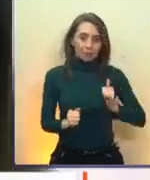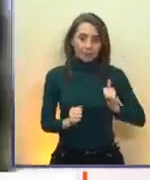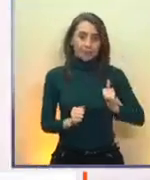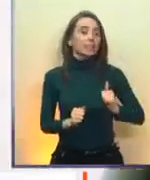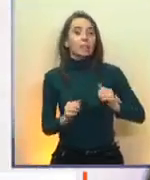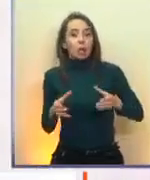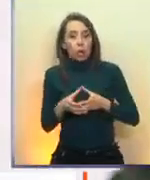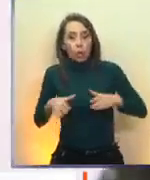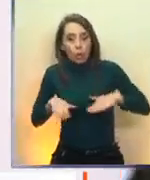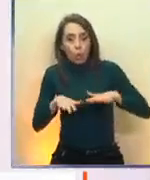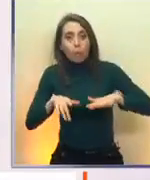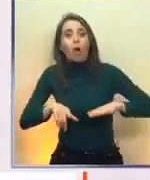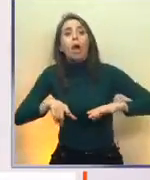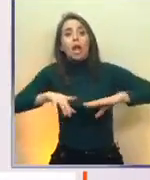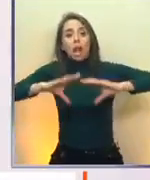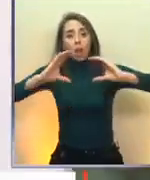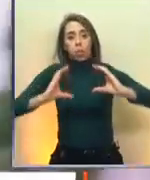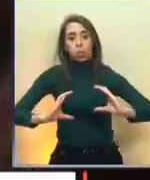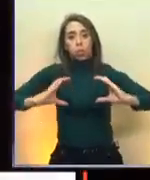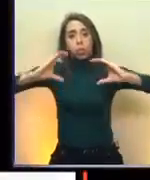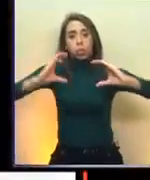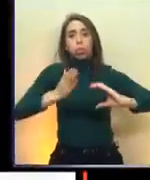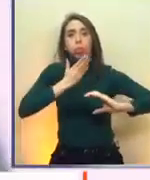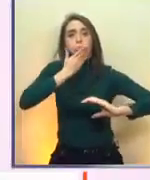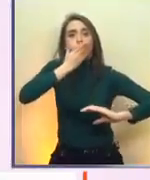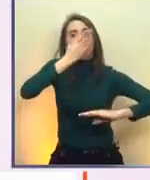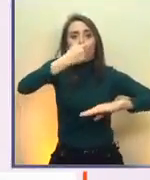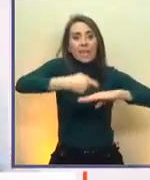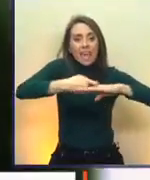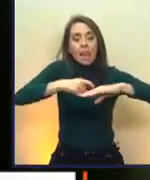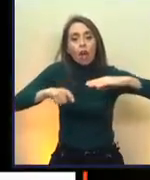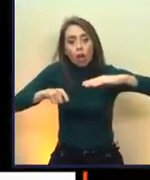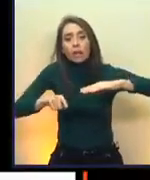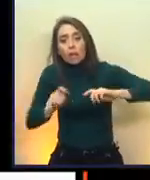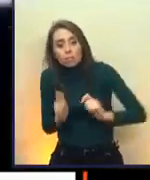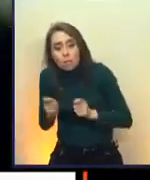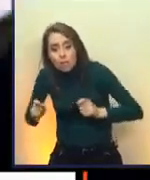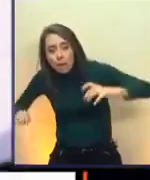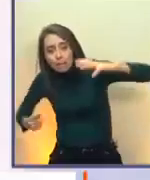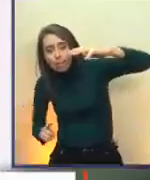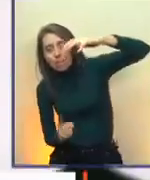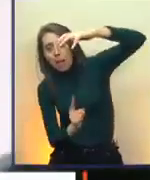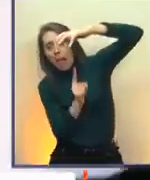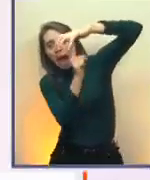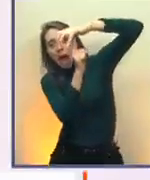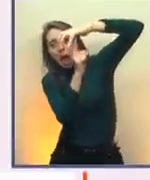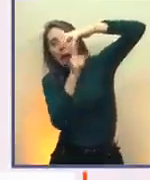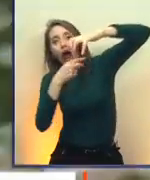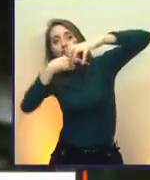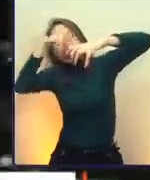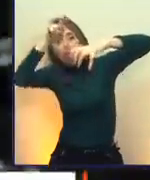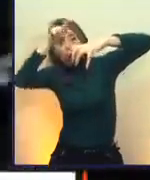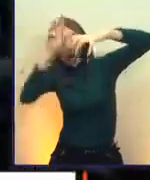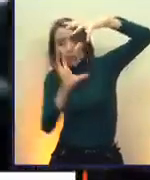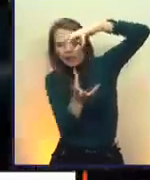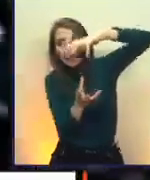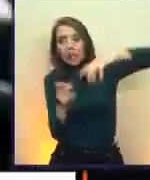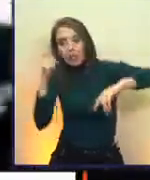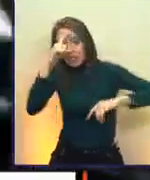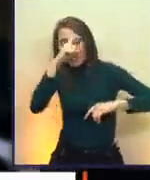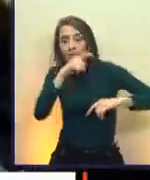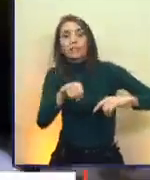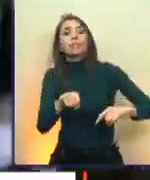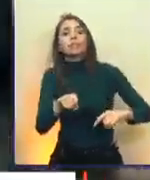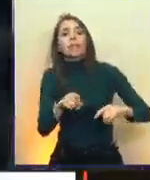hielo flotantes rumbo al Polo Norte. Pese a las arduas caminatas, muchas veces la marcha es estéril debido a las